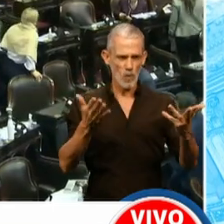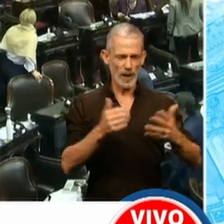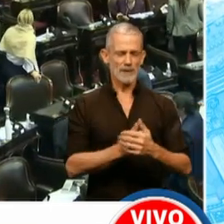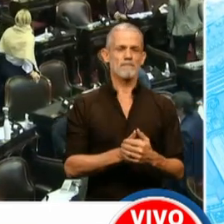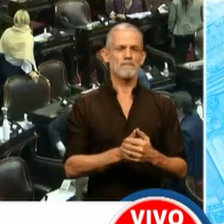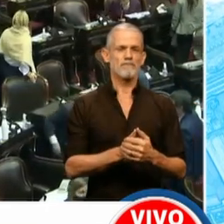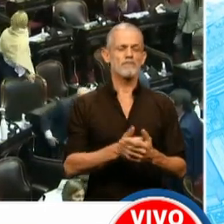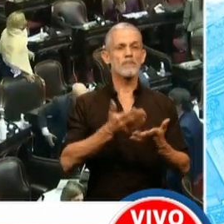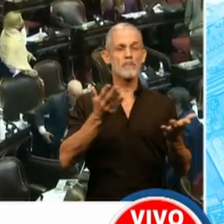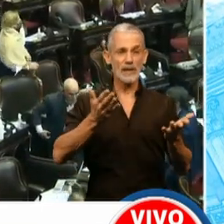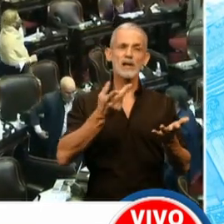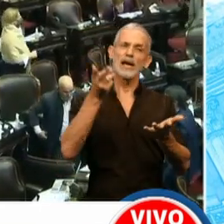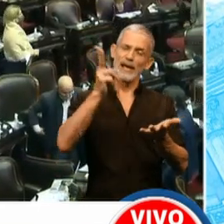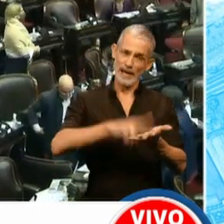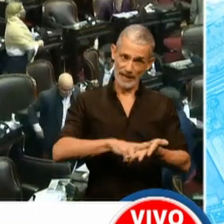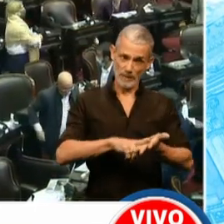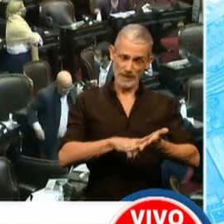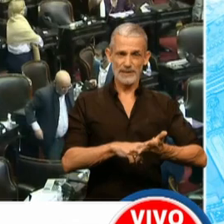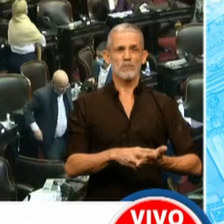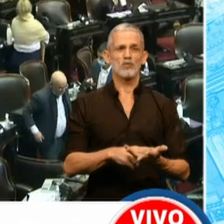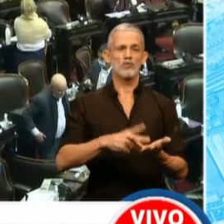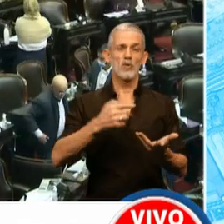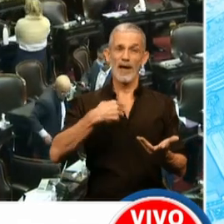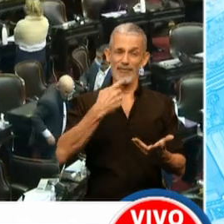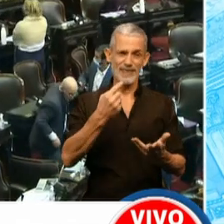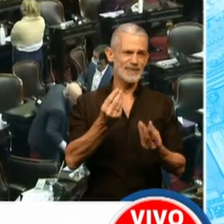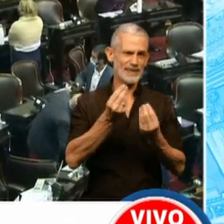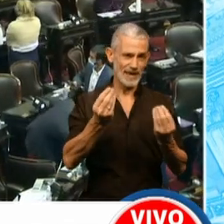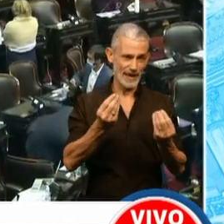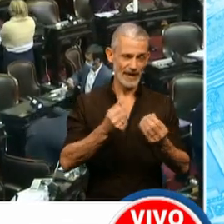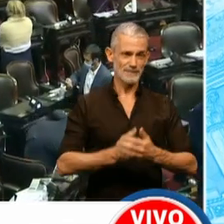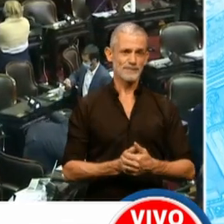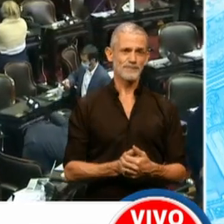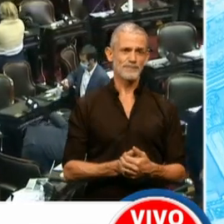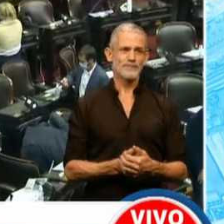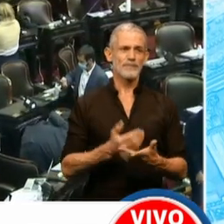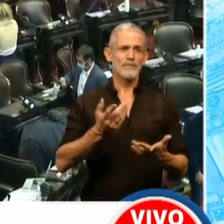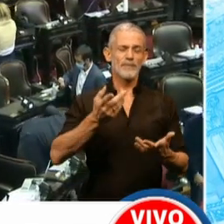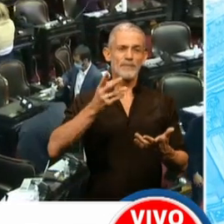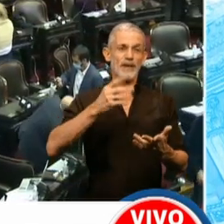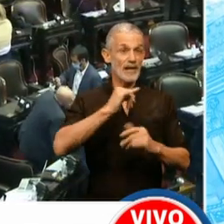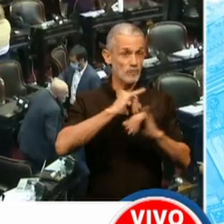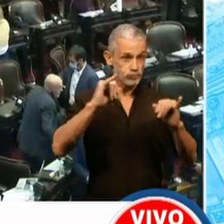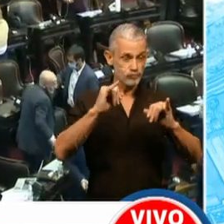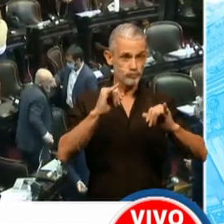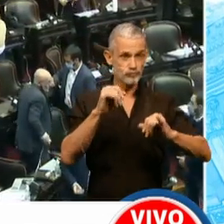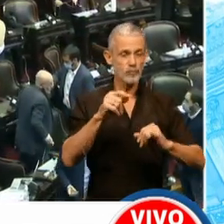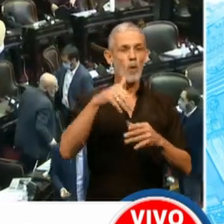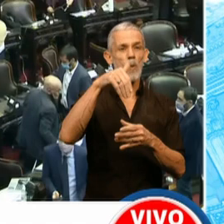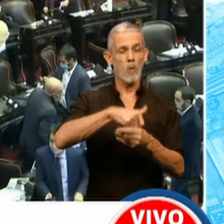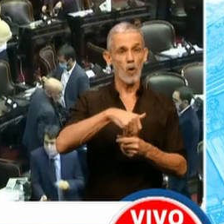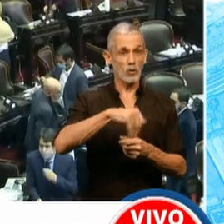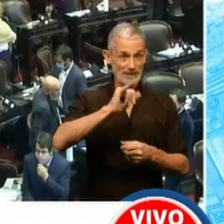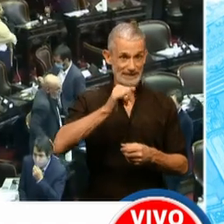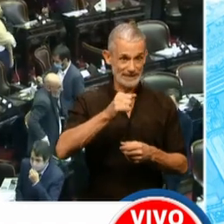entonces el reiterando presidente diciéndole que reiterando nuestro nuestro voto